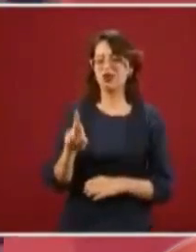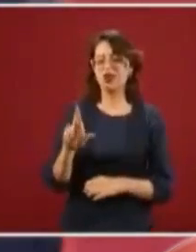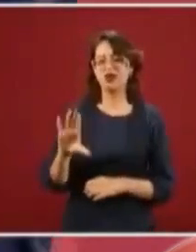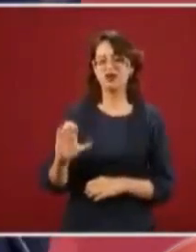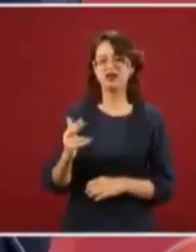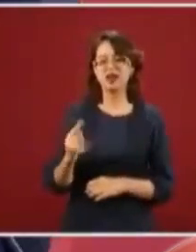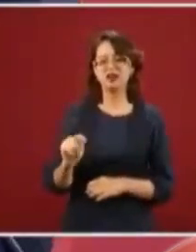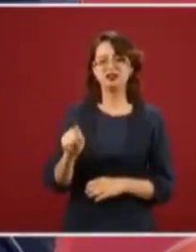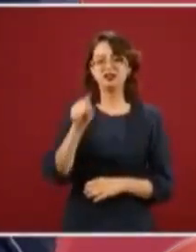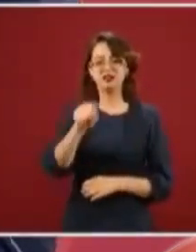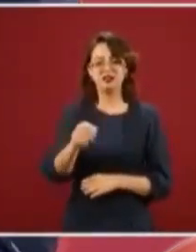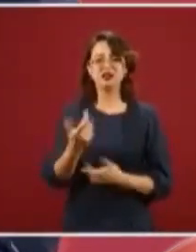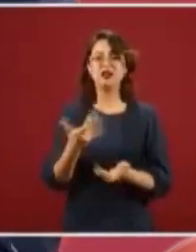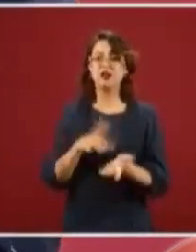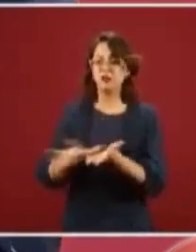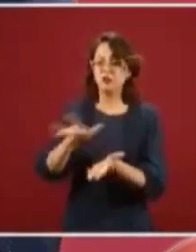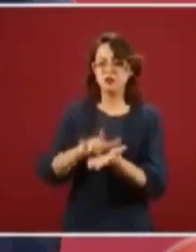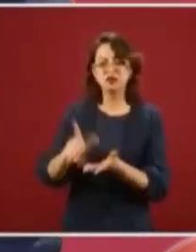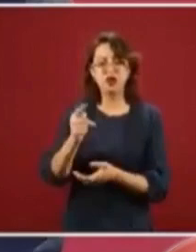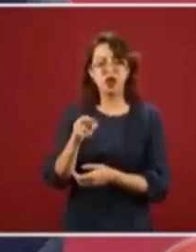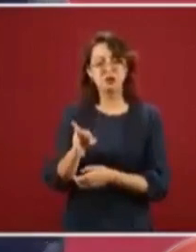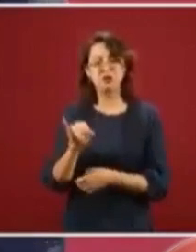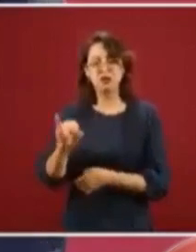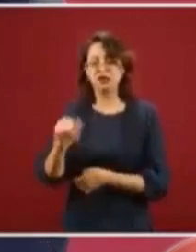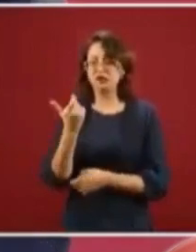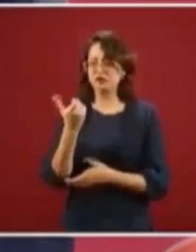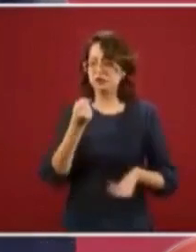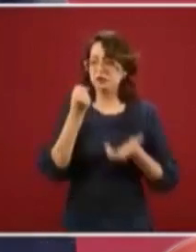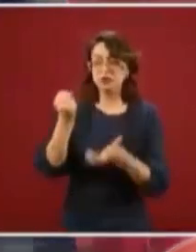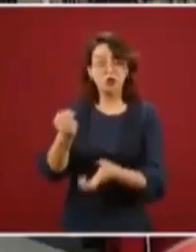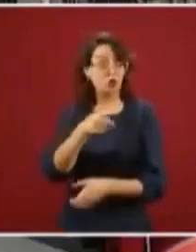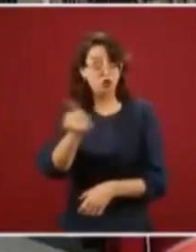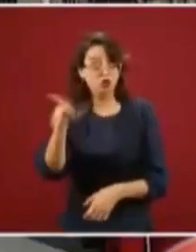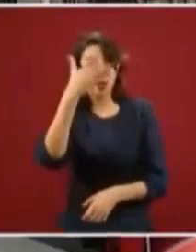campaña, ¿o no?